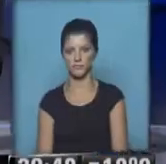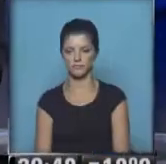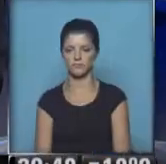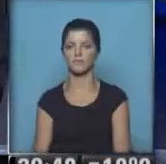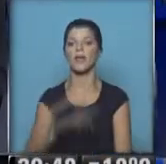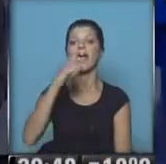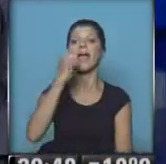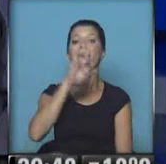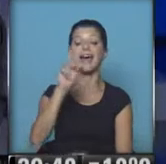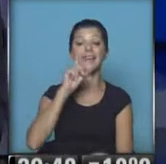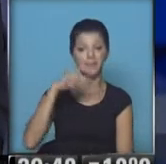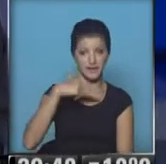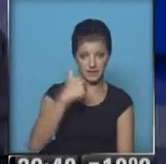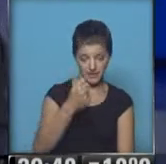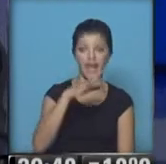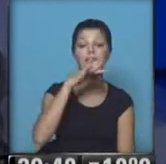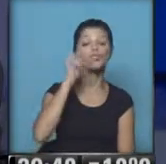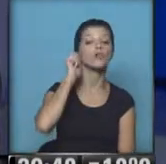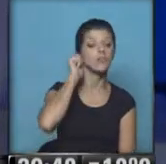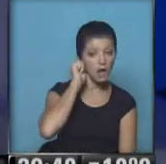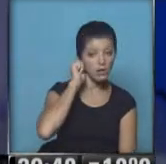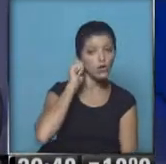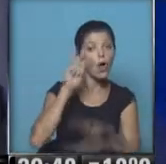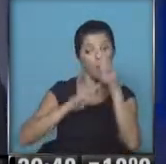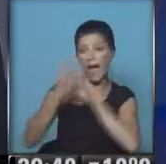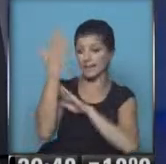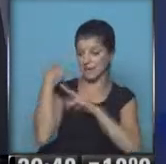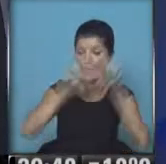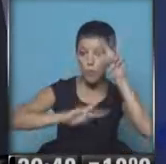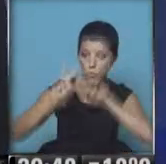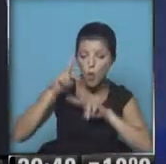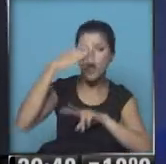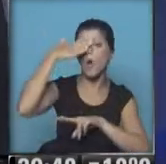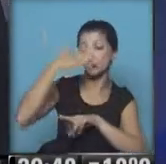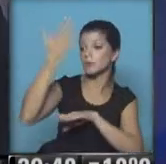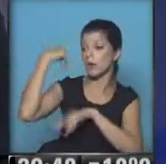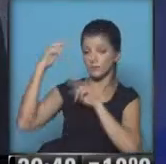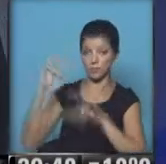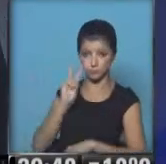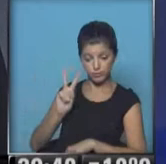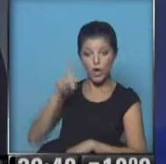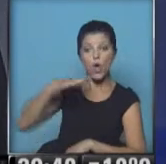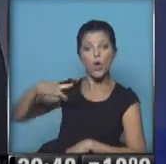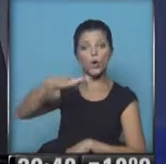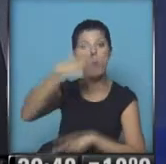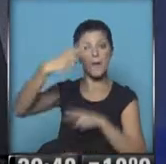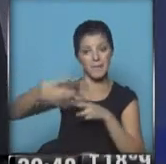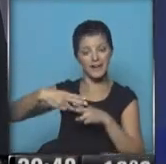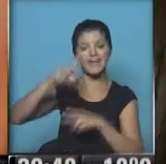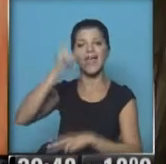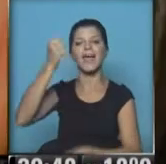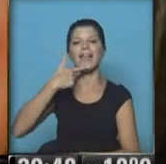Carlina tiene 14 años, la están buscando desde el día de ayer. La última vez que la vieron estaba en el Parque Las